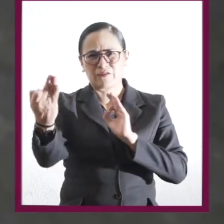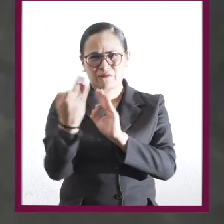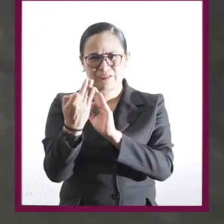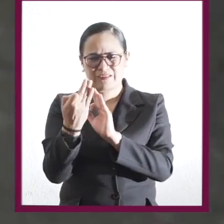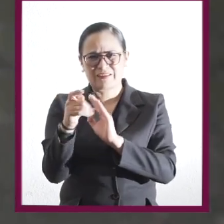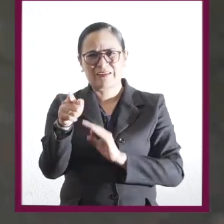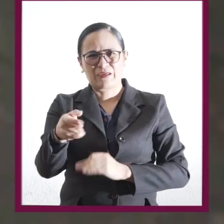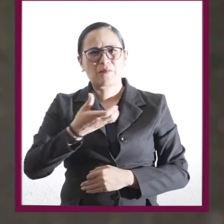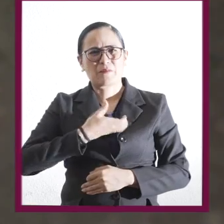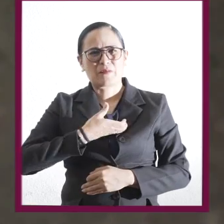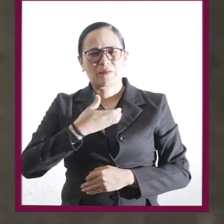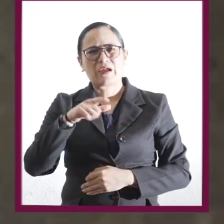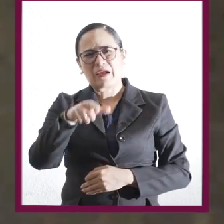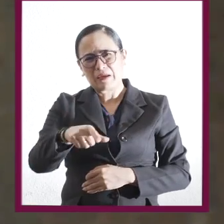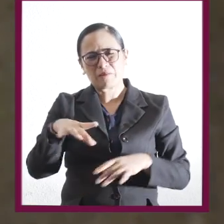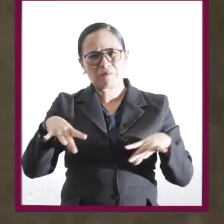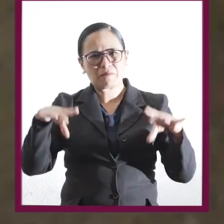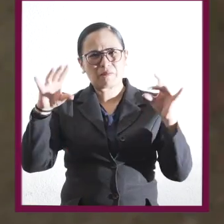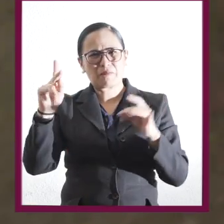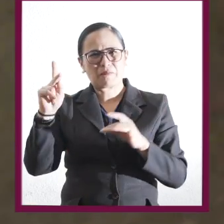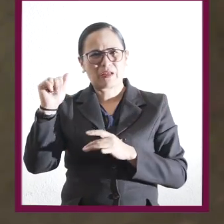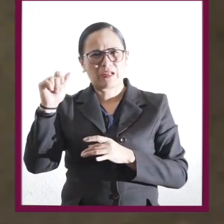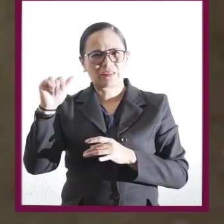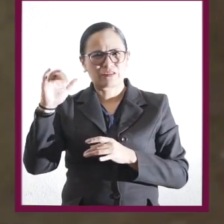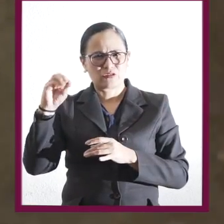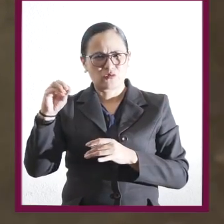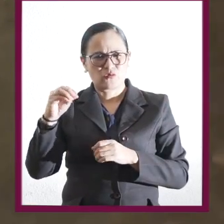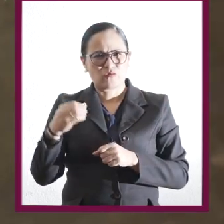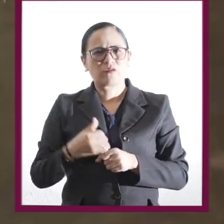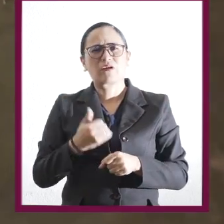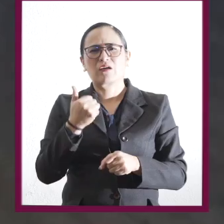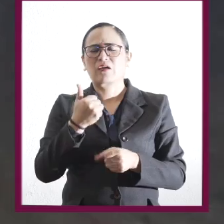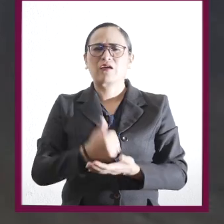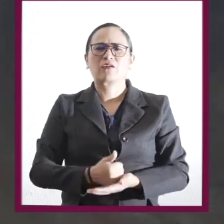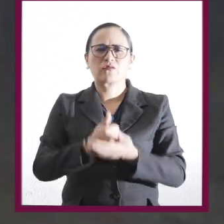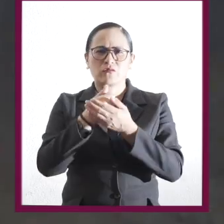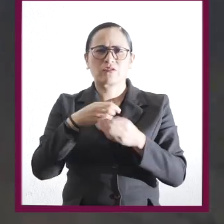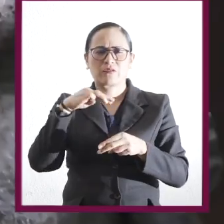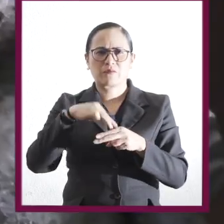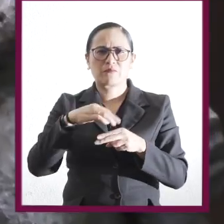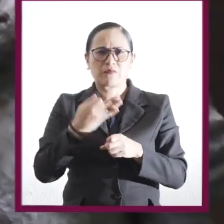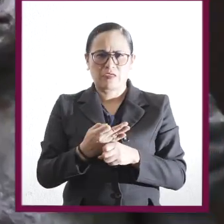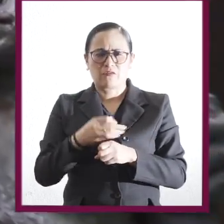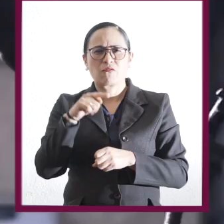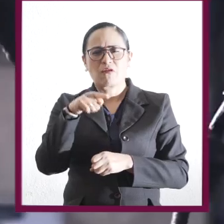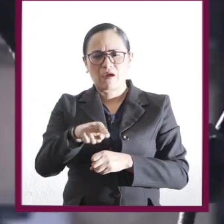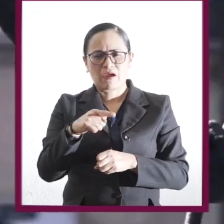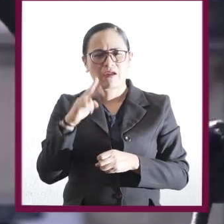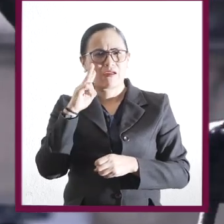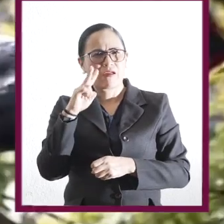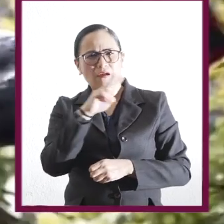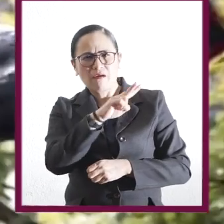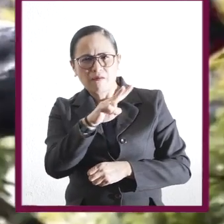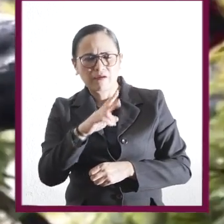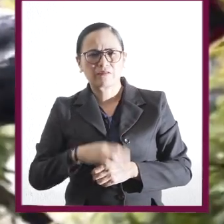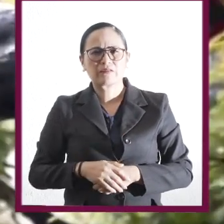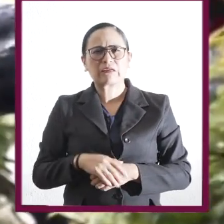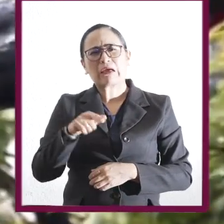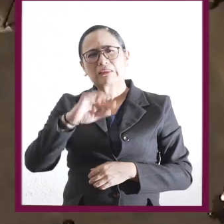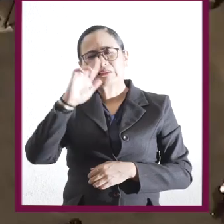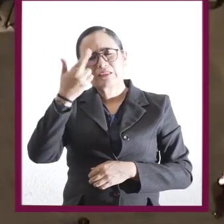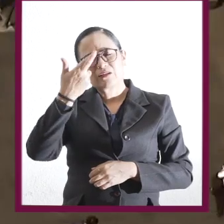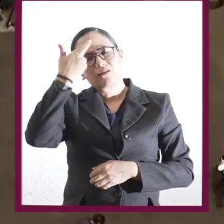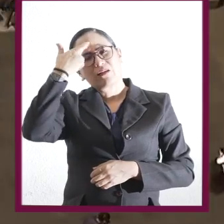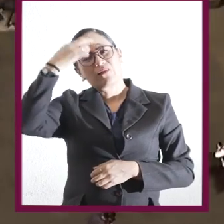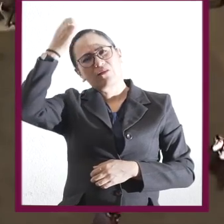Frente al nuevo Palacio del Ayuntamiento, esta fuente recrea la leyenda de la fundación de la metrópoli prehispánica. Como añorando